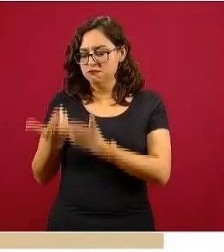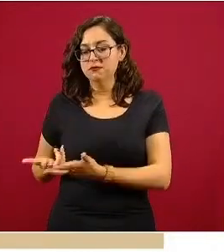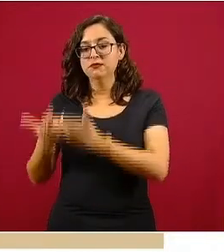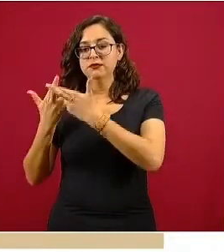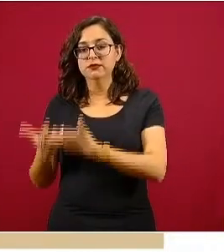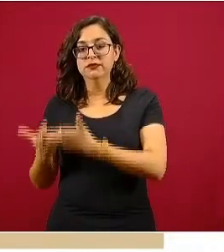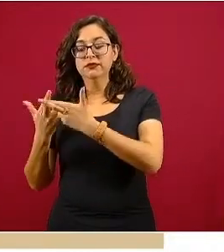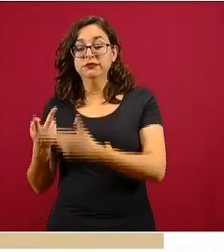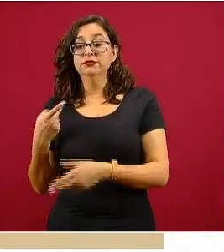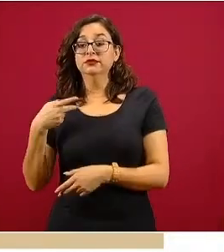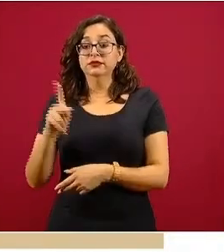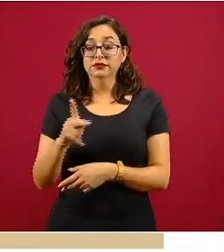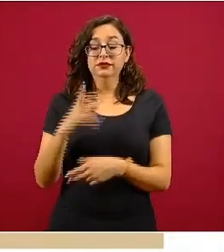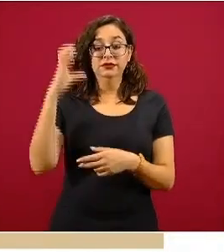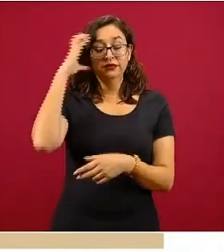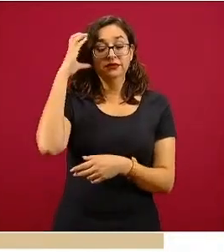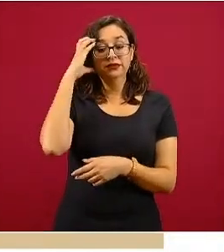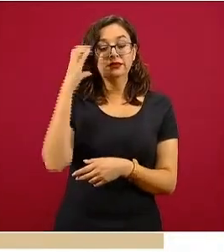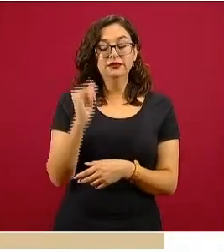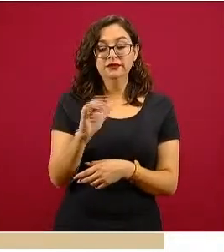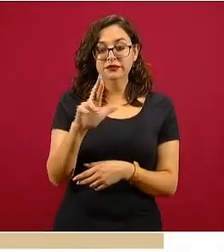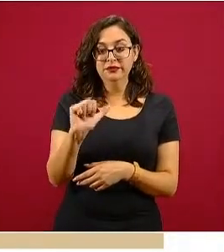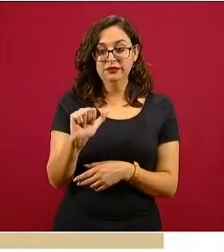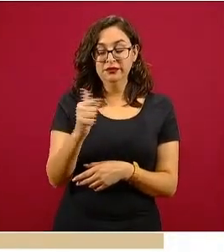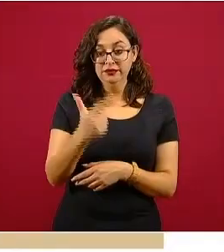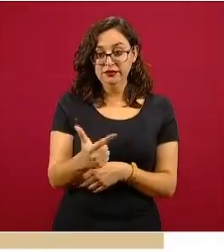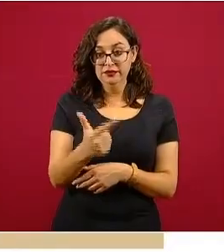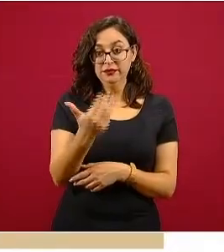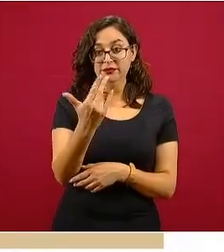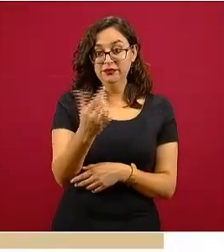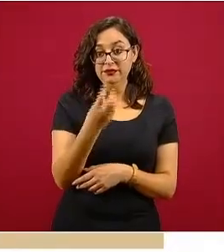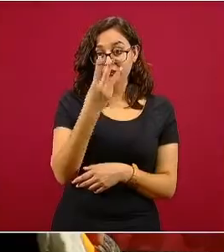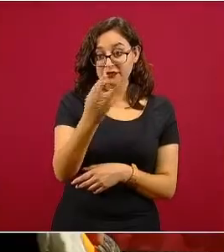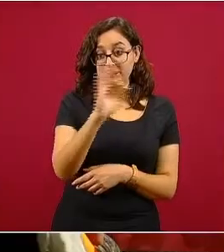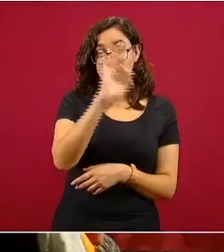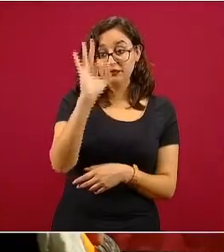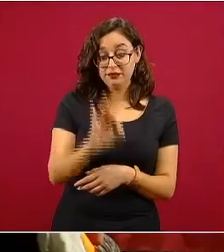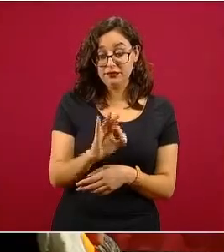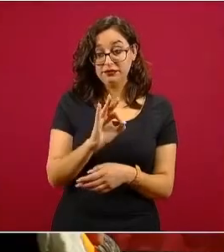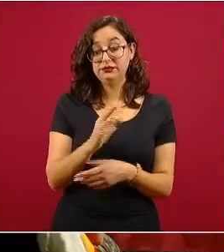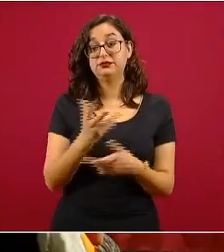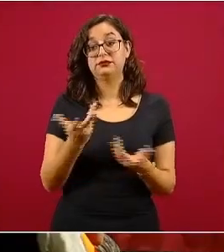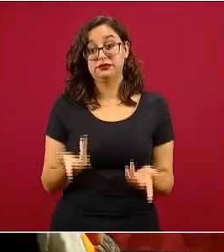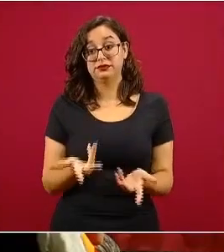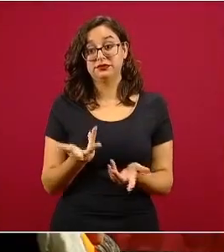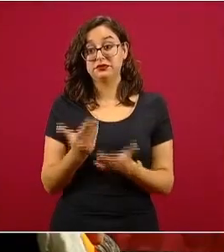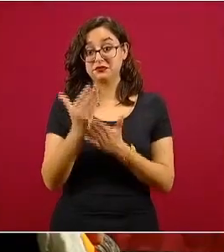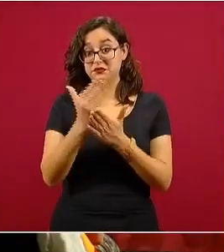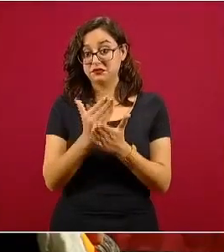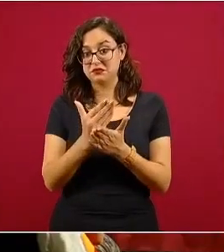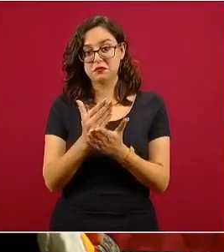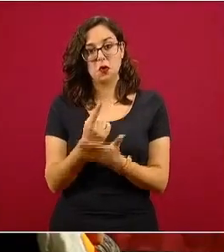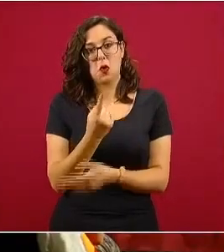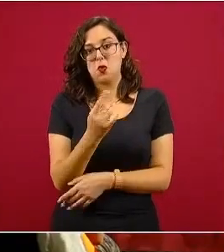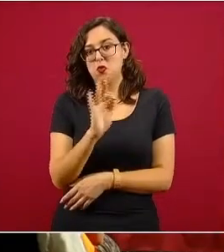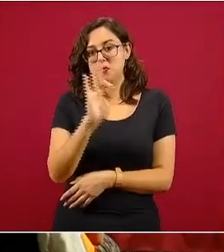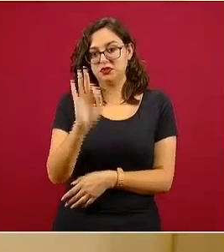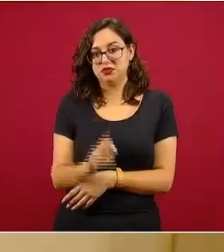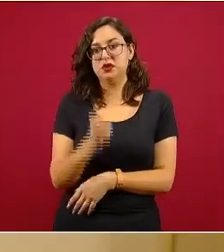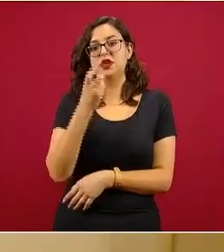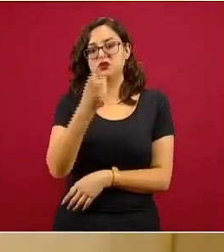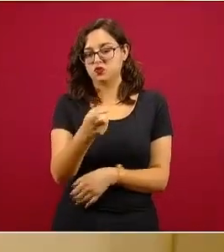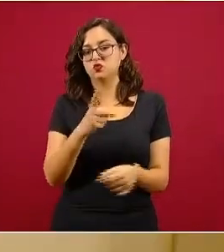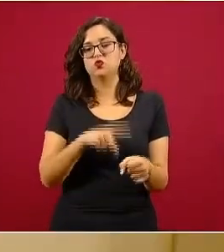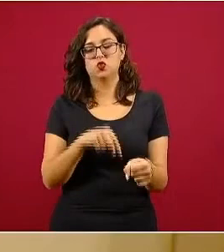está alrededor del 50% con disminuciones mínimas, ¿no? Esto mantiene a Hidalgo en semáforo de riesgo